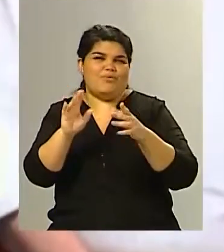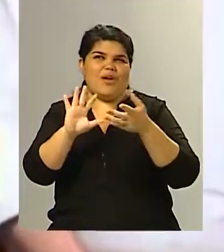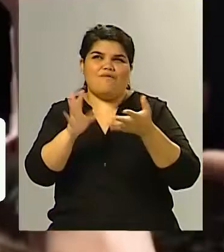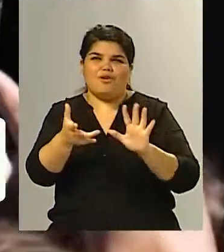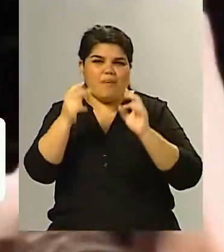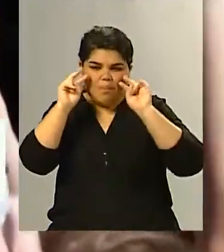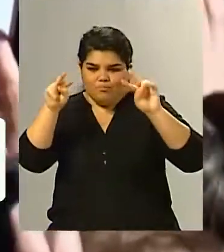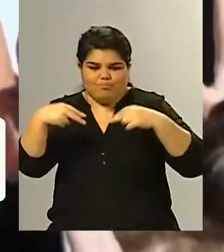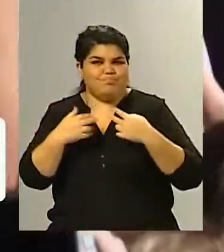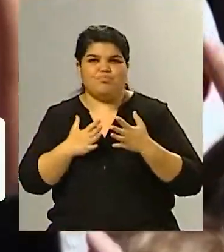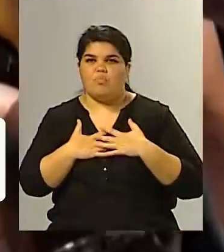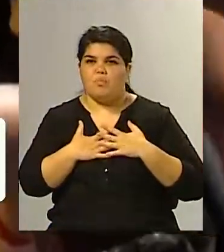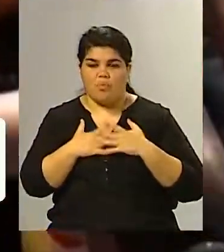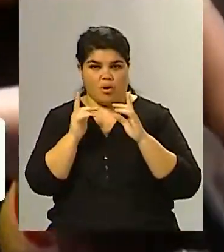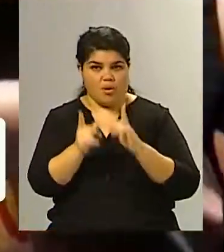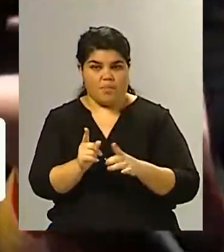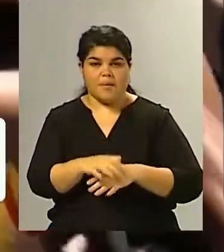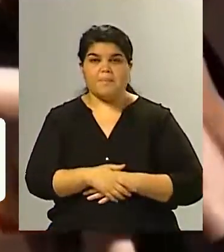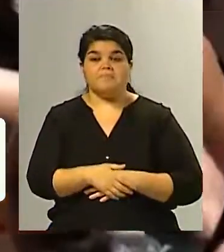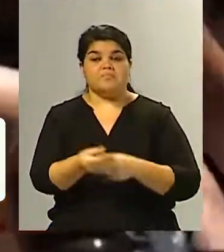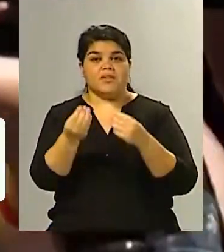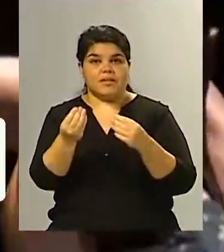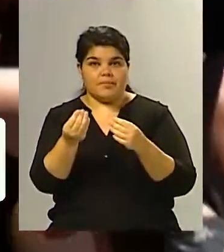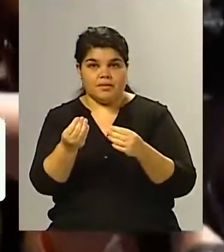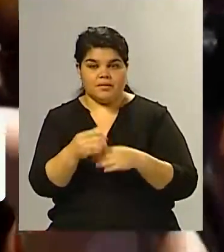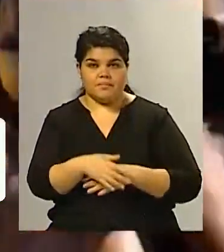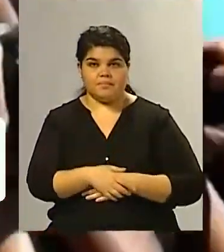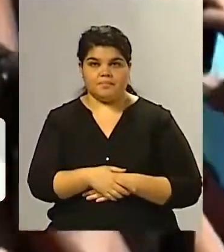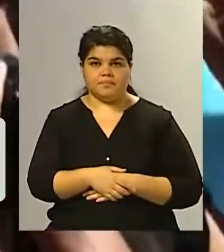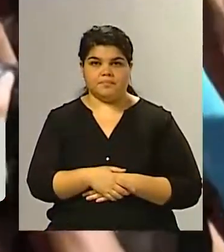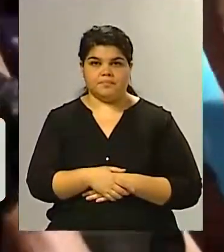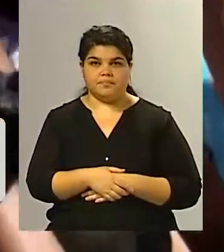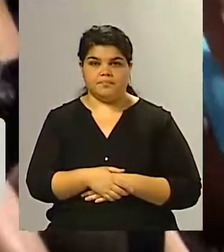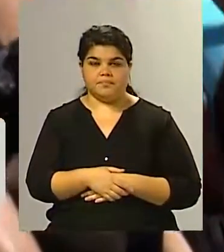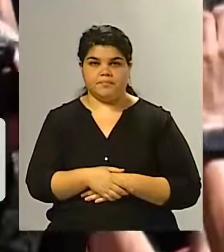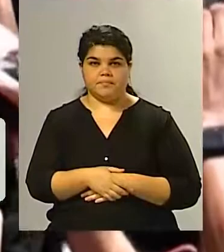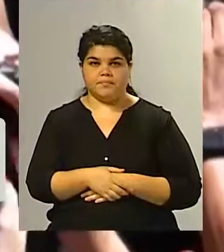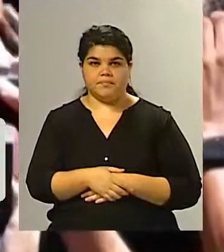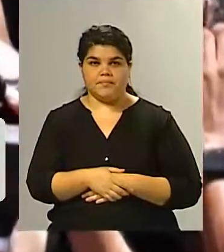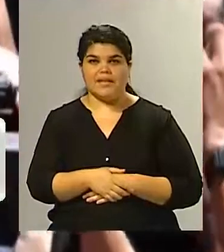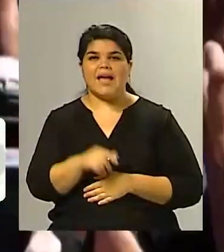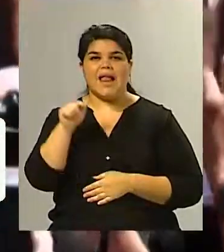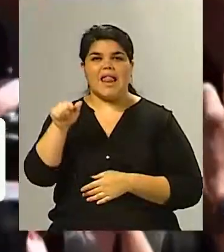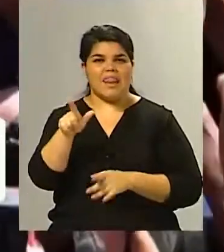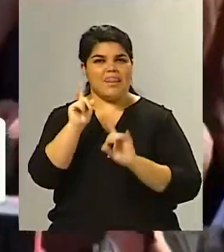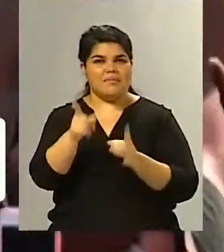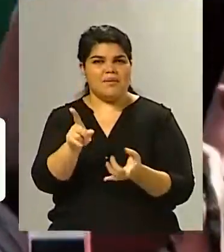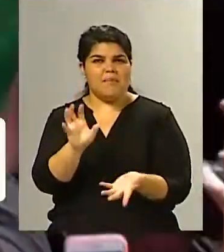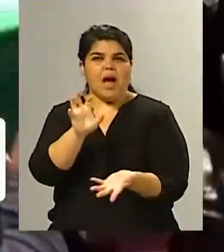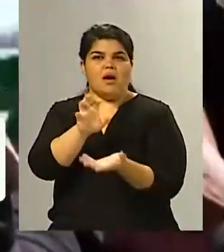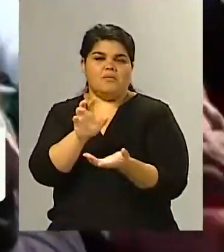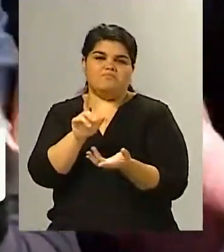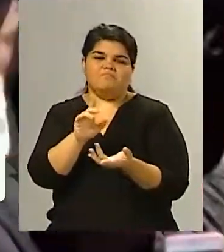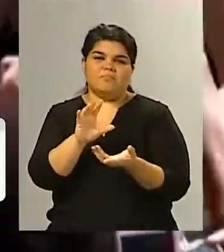porque no es que se ha dicho mucho y esta es una observación propia. Se tiró mucho al centro. Había que verlo a